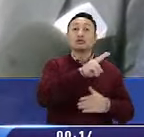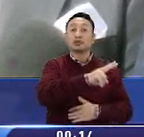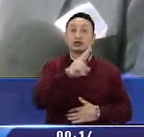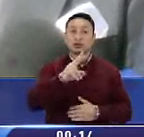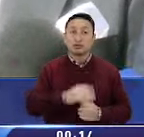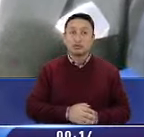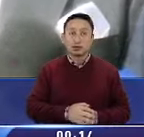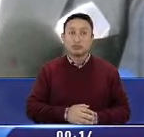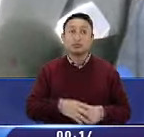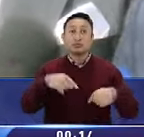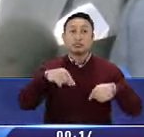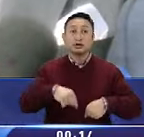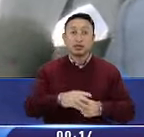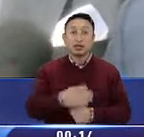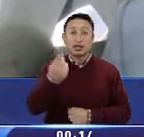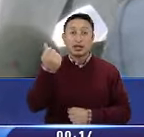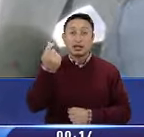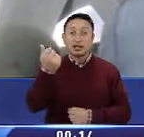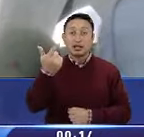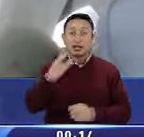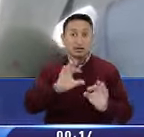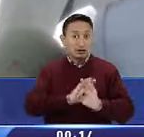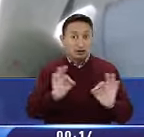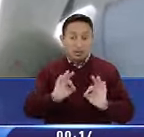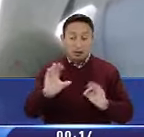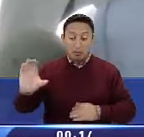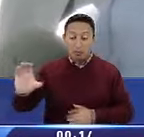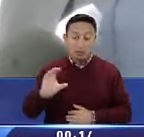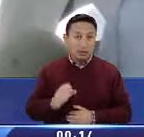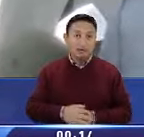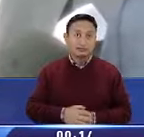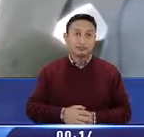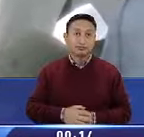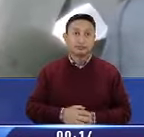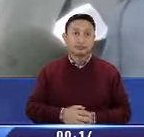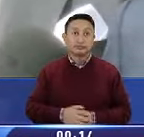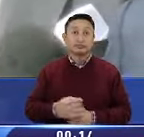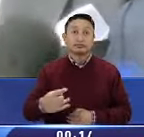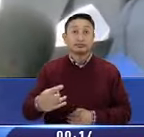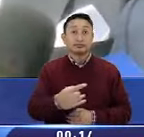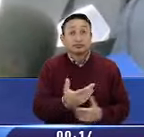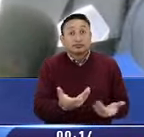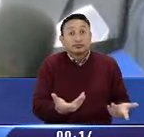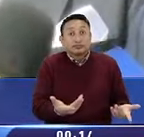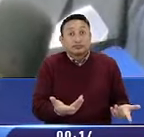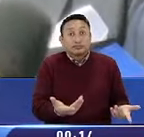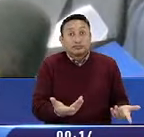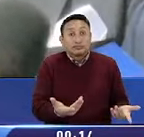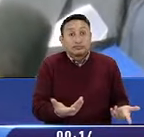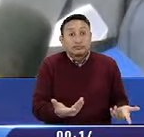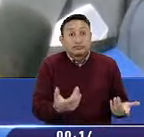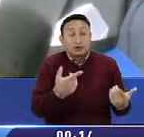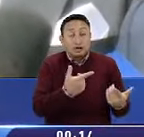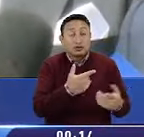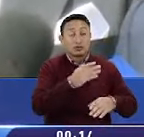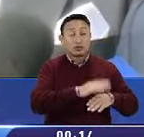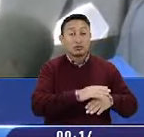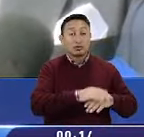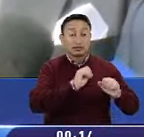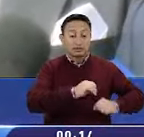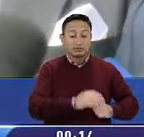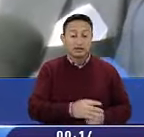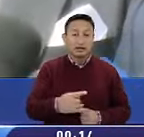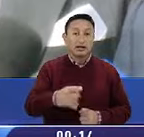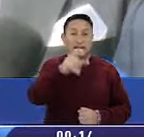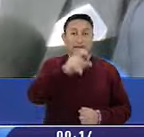tuvieron ningún ingreso de naturaleza alguna. Esto evidentemente podría incurrir en el delito